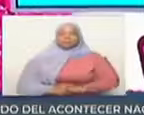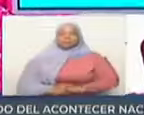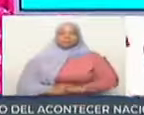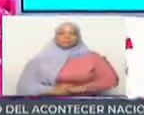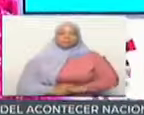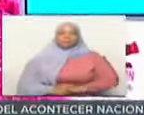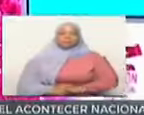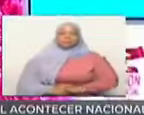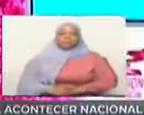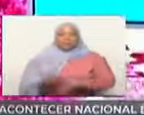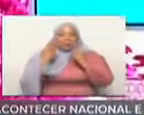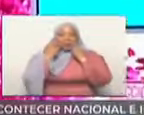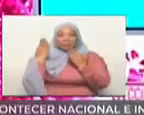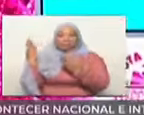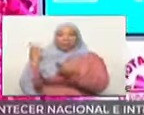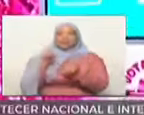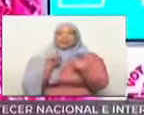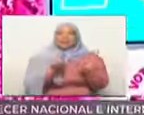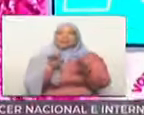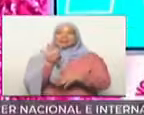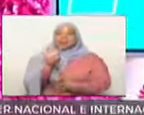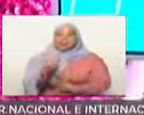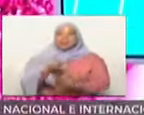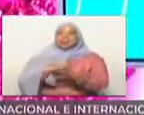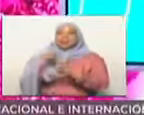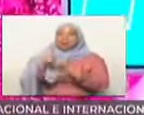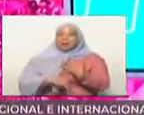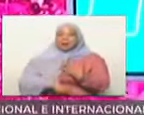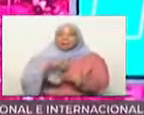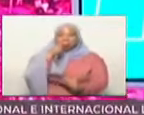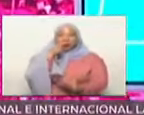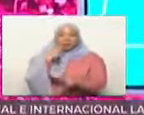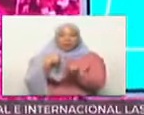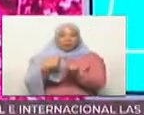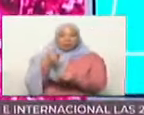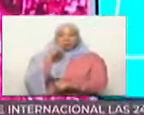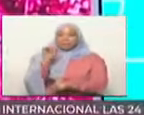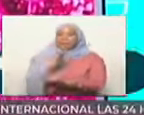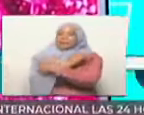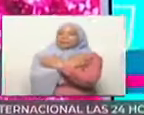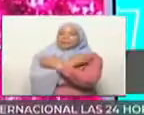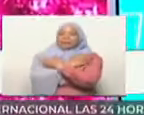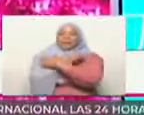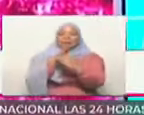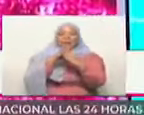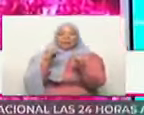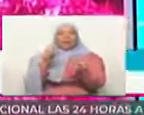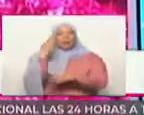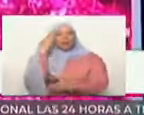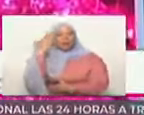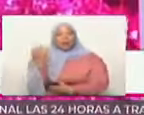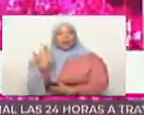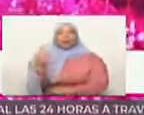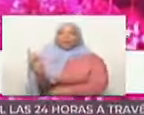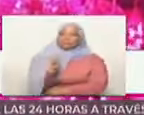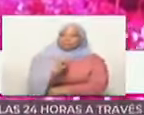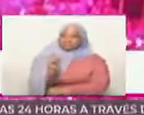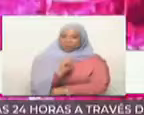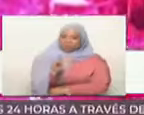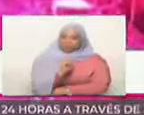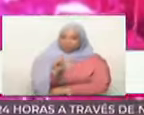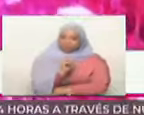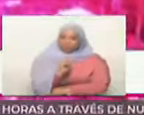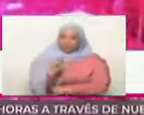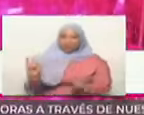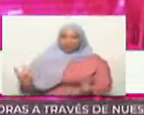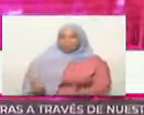Pa'lante, pa'lante. Bueno, mi saludo a todos. Aquí estamos, pues. Tres meses de esa